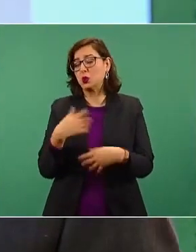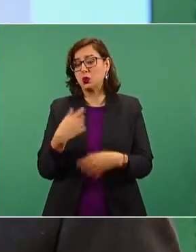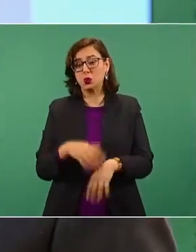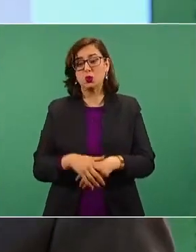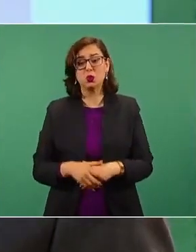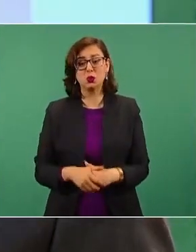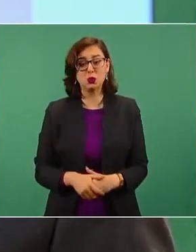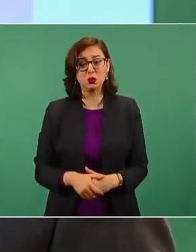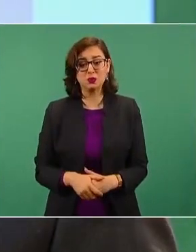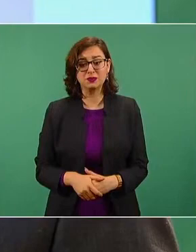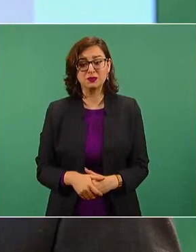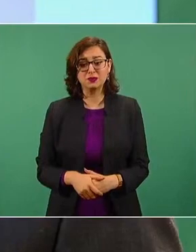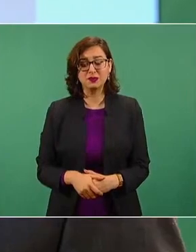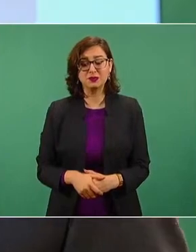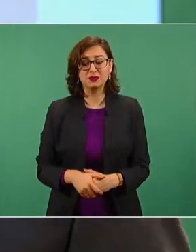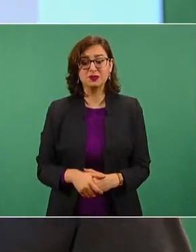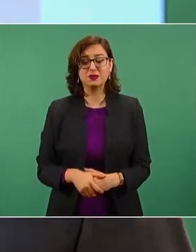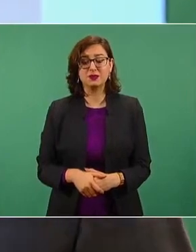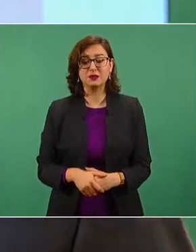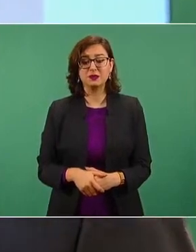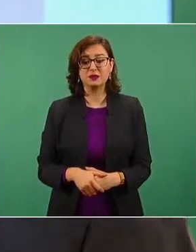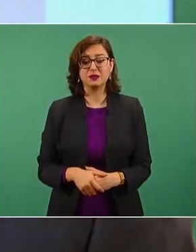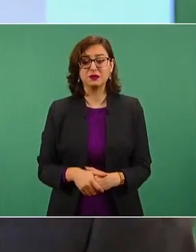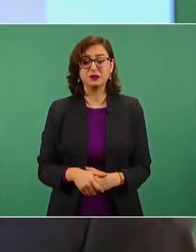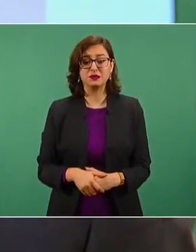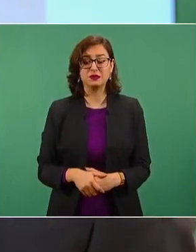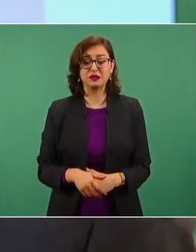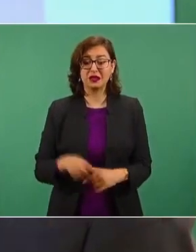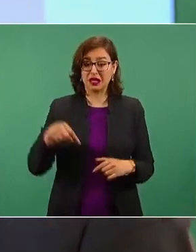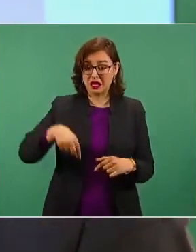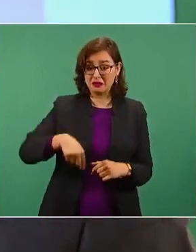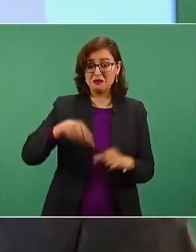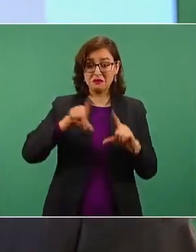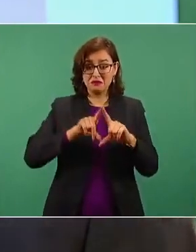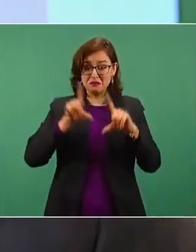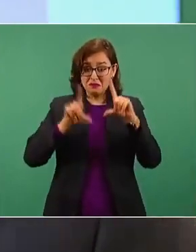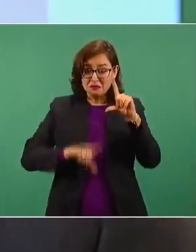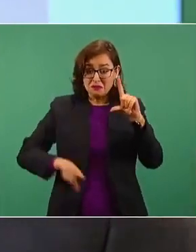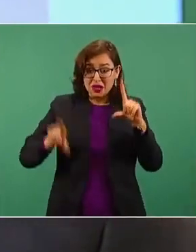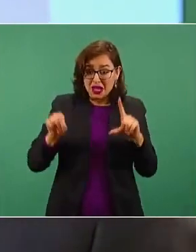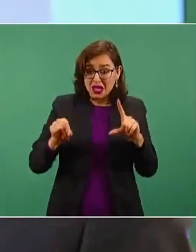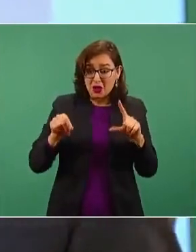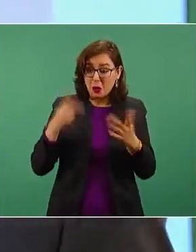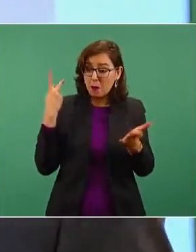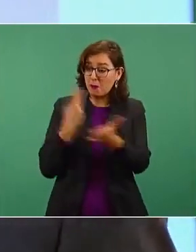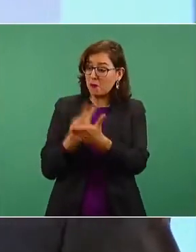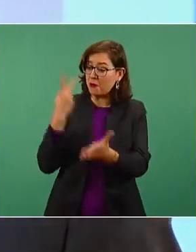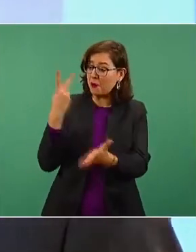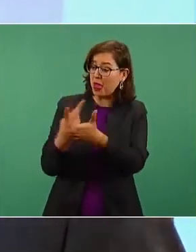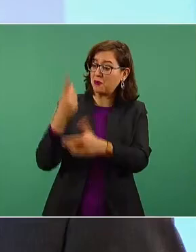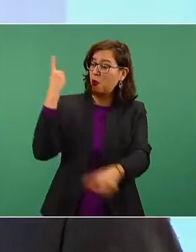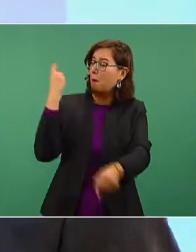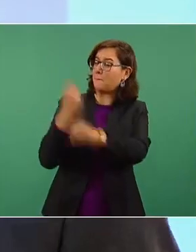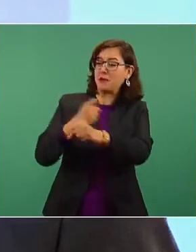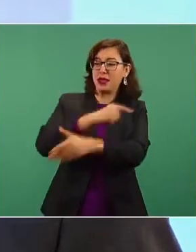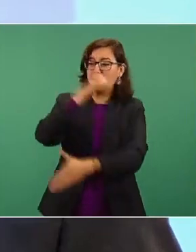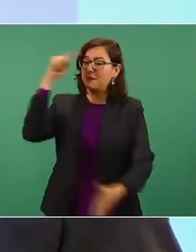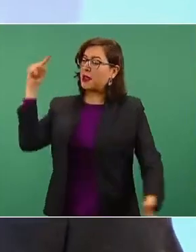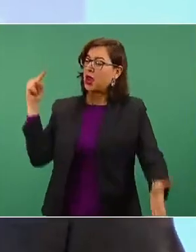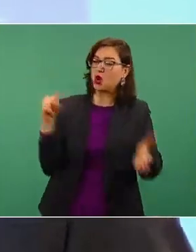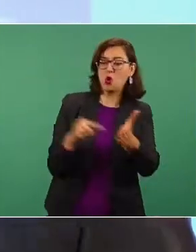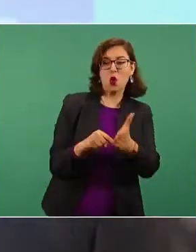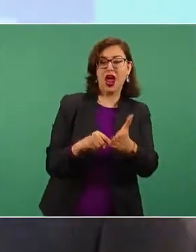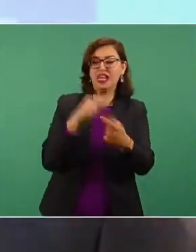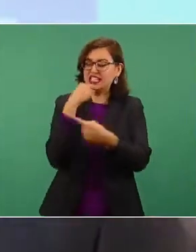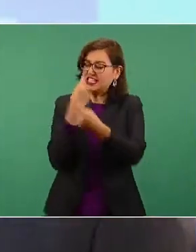Y no queremos que México tenga el primer lugar en obesidad infantil en